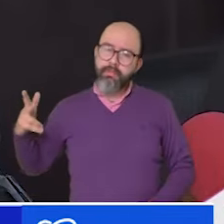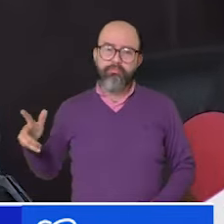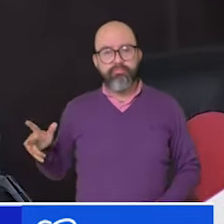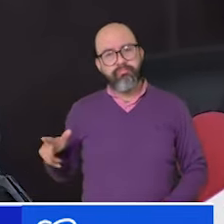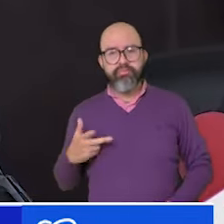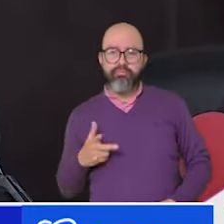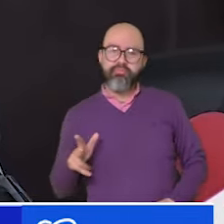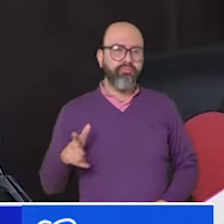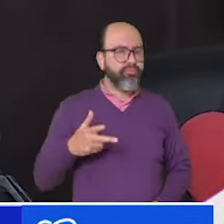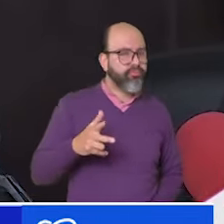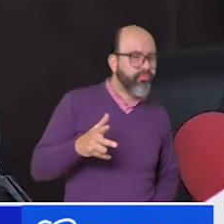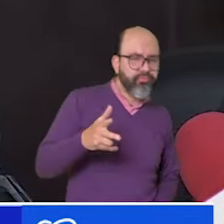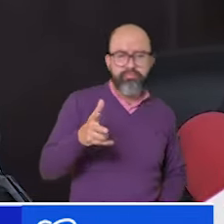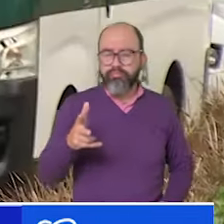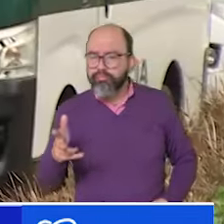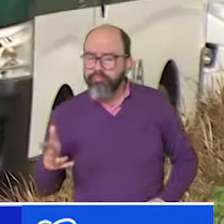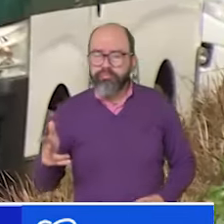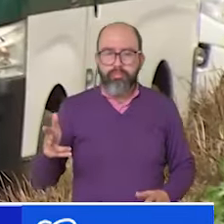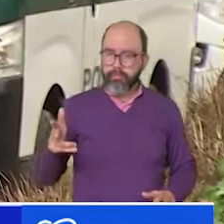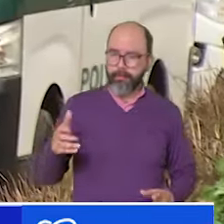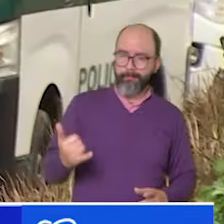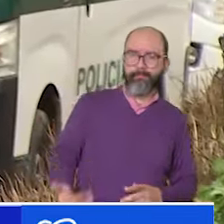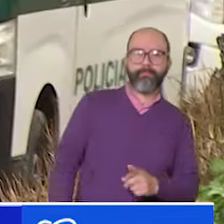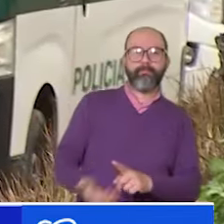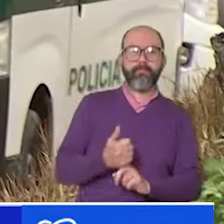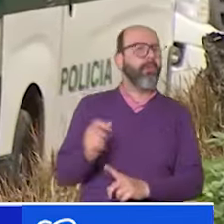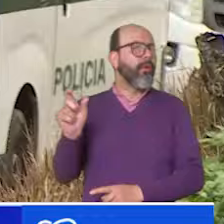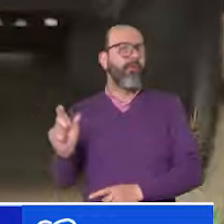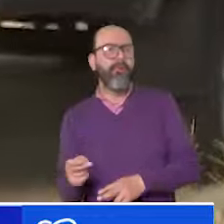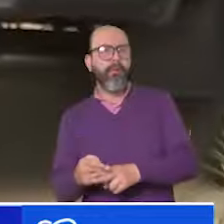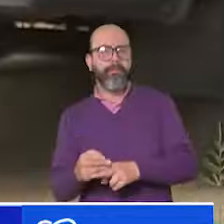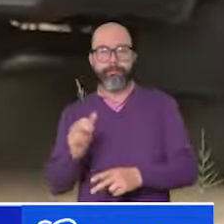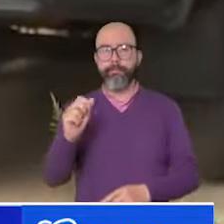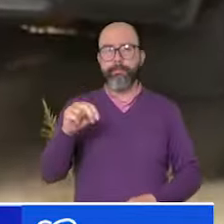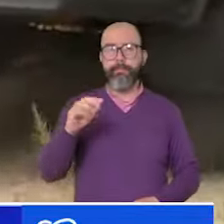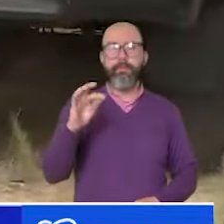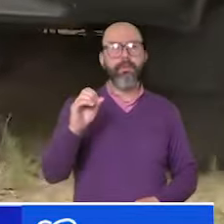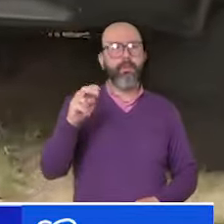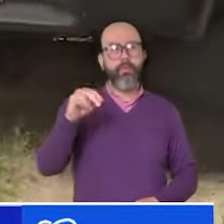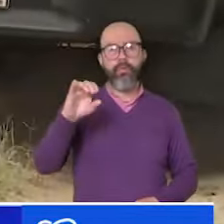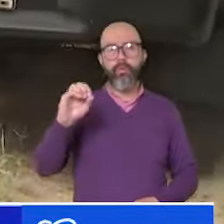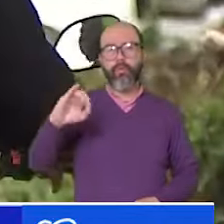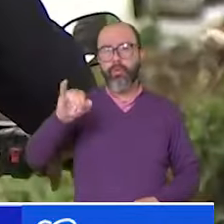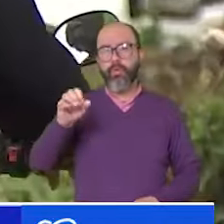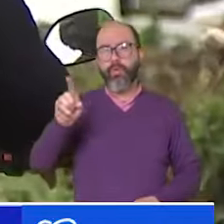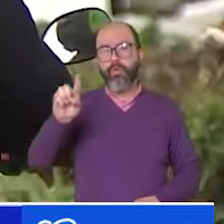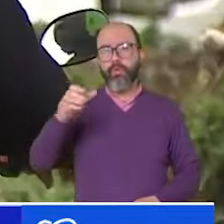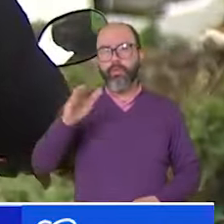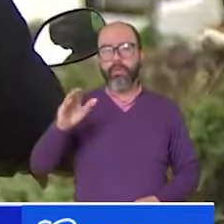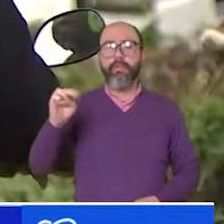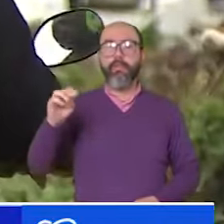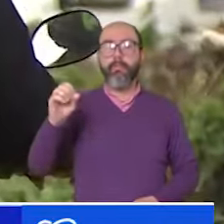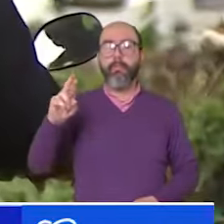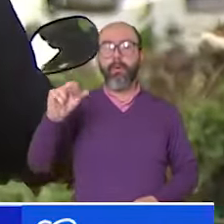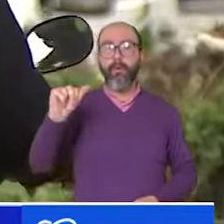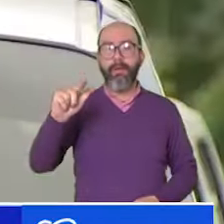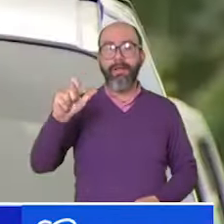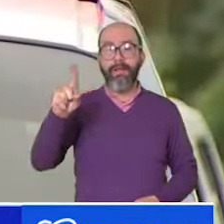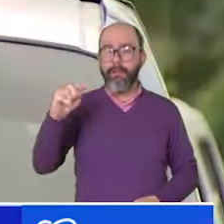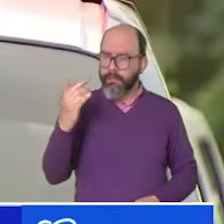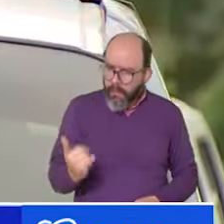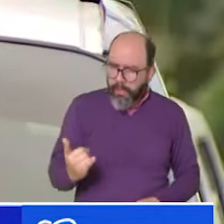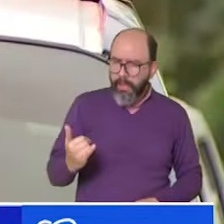algunas labores de verificación, de vecindario. La persona fue identificada como Antonio José García Morales, quien fue encontrado con lesiones, al parecer